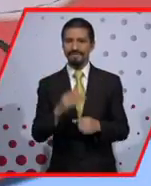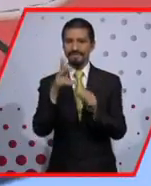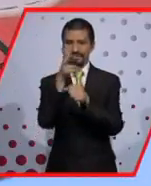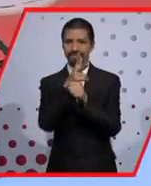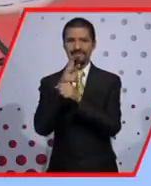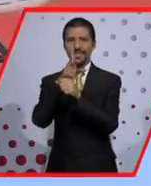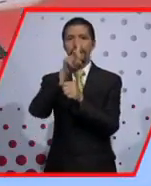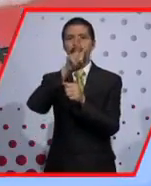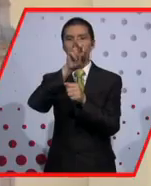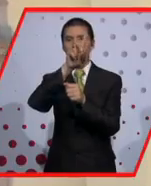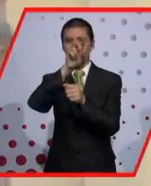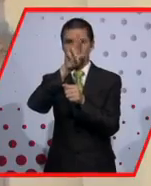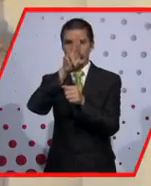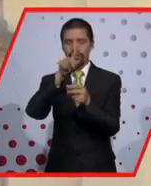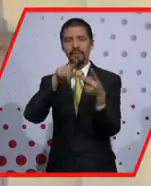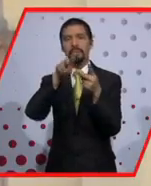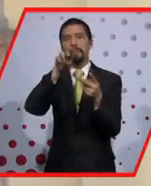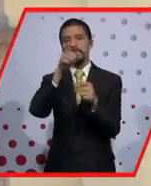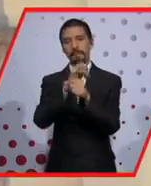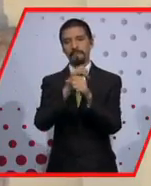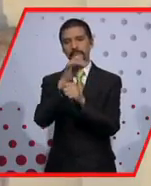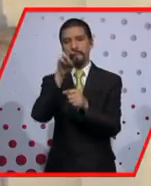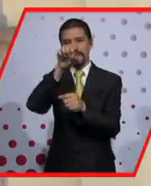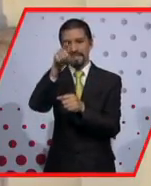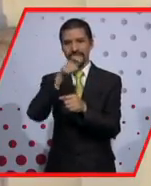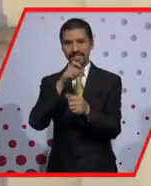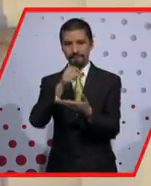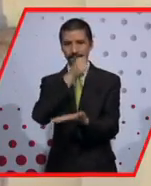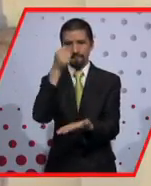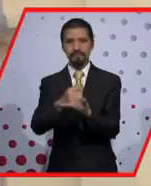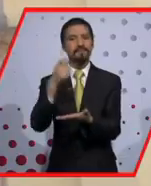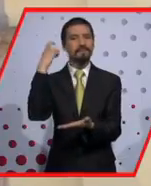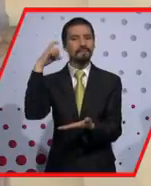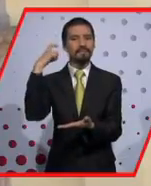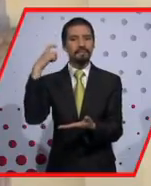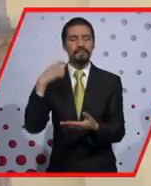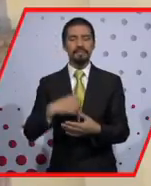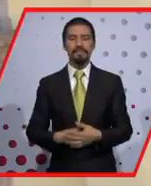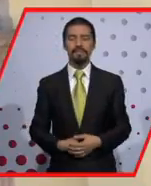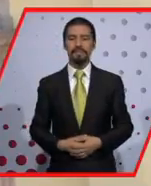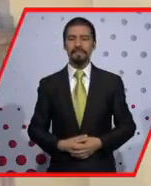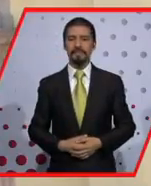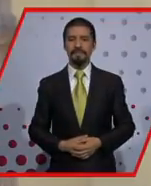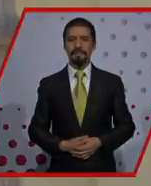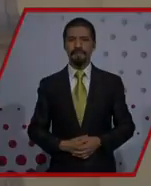imágenes de Dieter López, Marixa Pedraza, Acusé Querétaro.